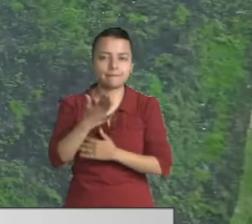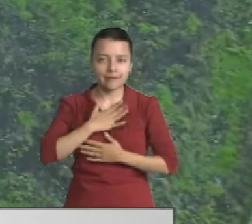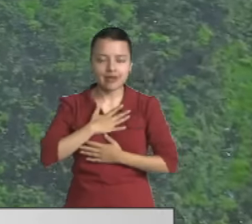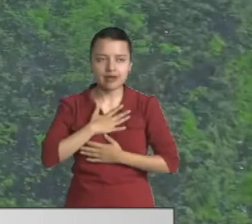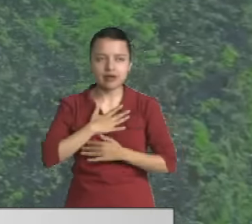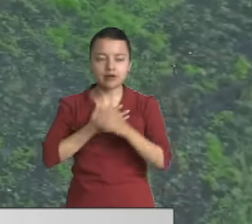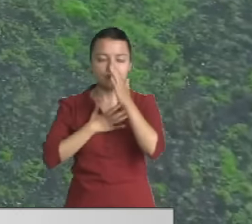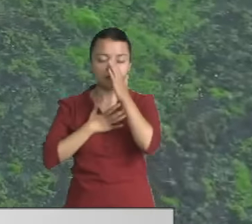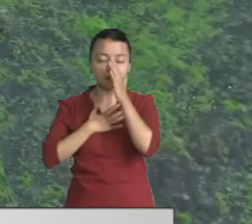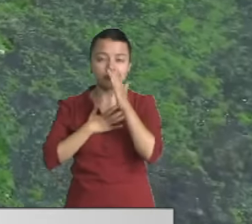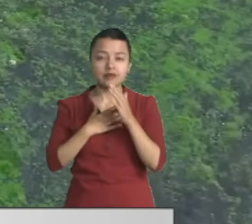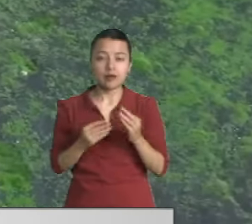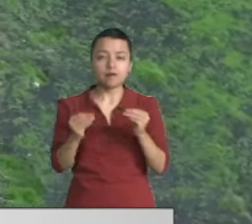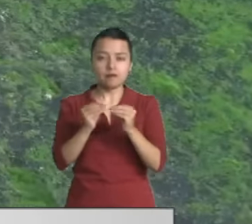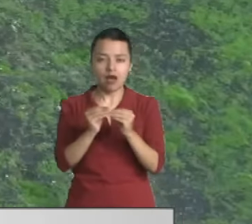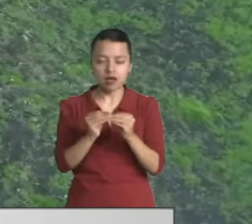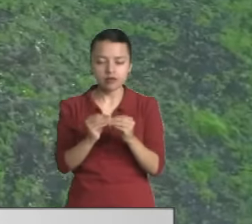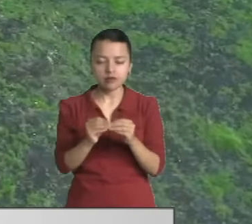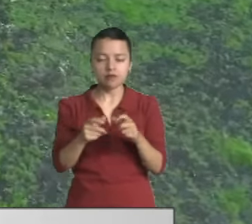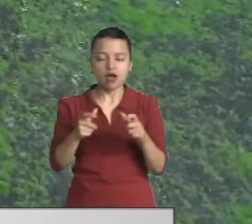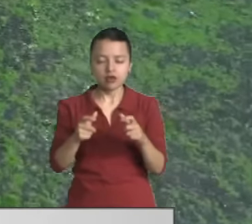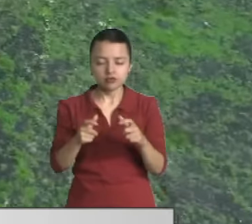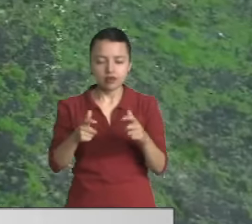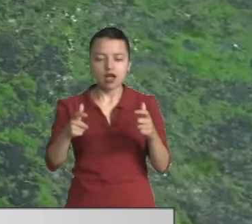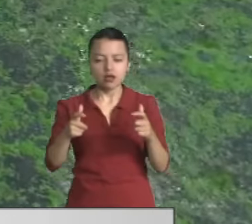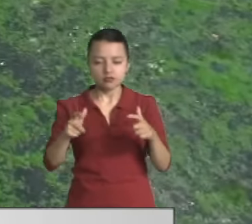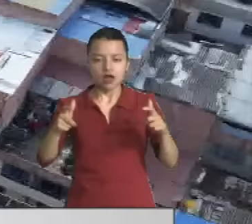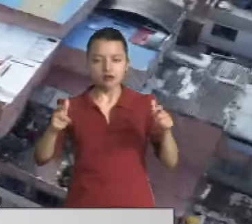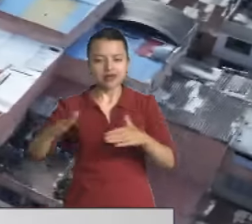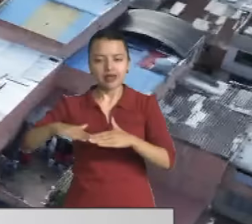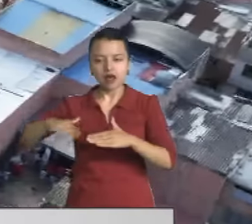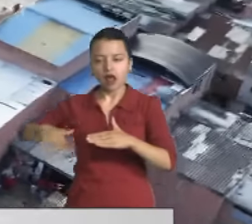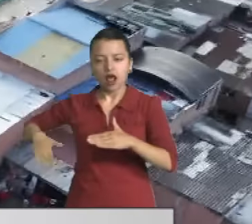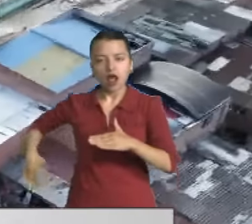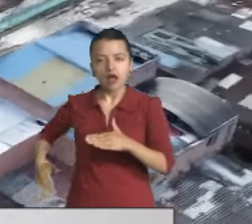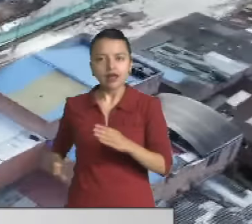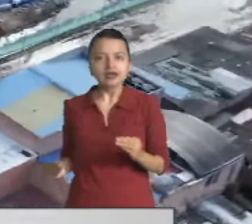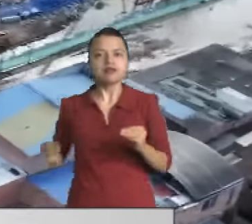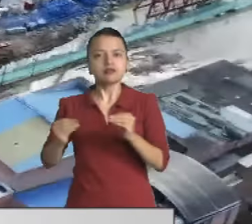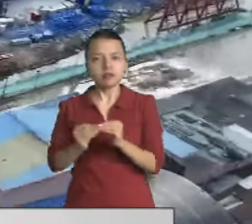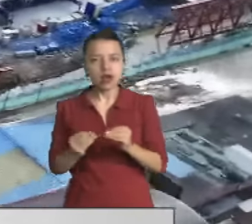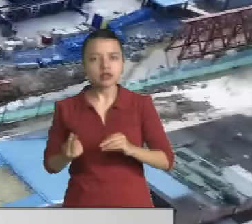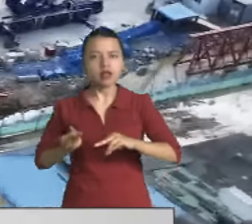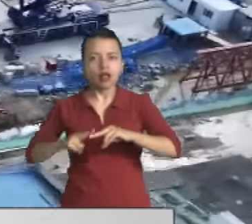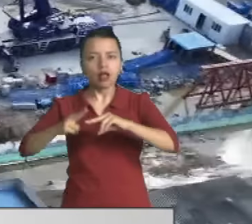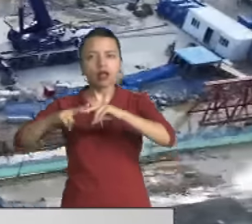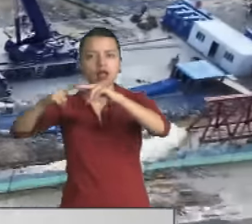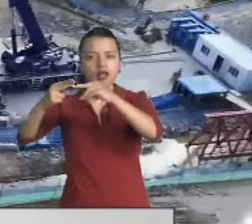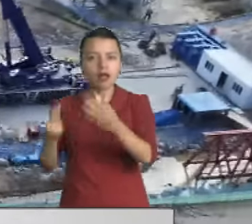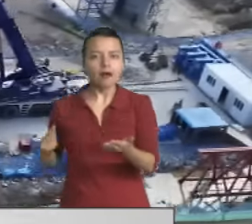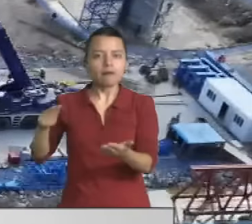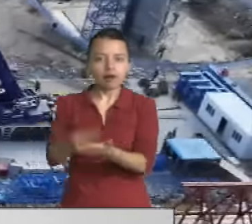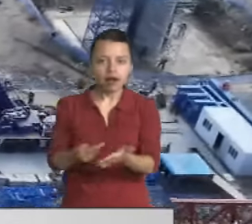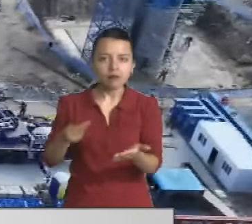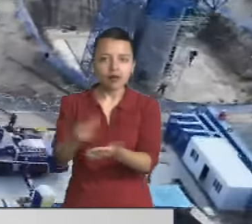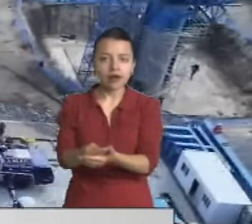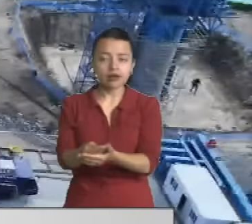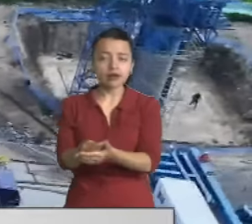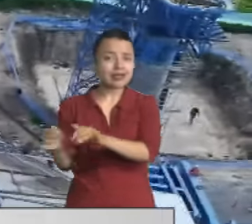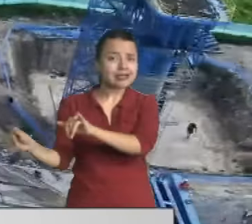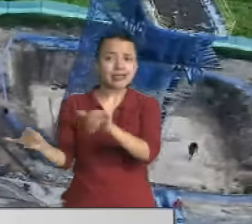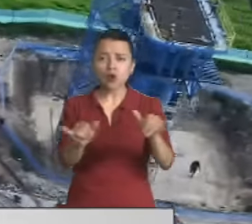simultánea de retrasos, sobrecostos, terminamos desembocando en fenómenos de corrupción. Sucedió en